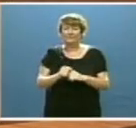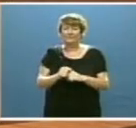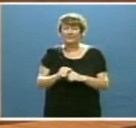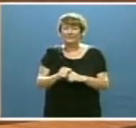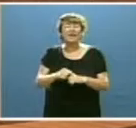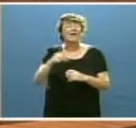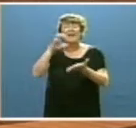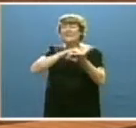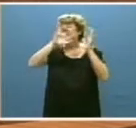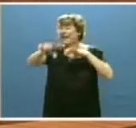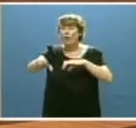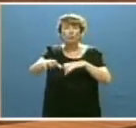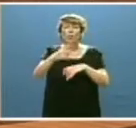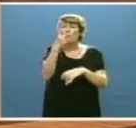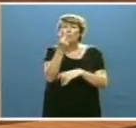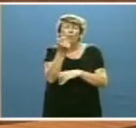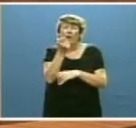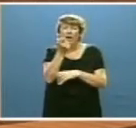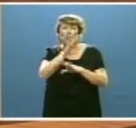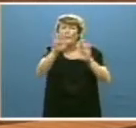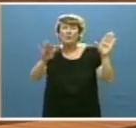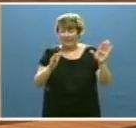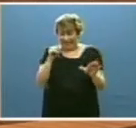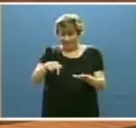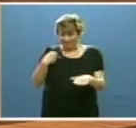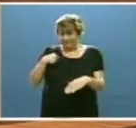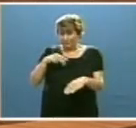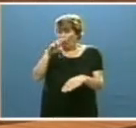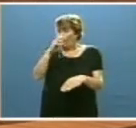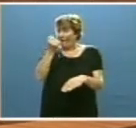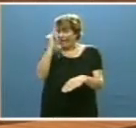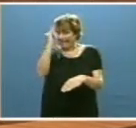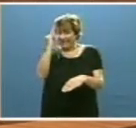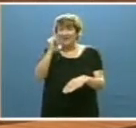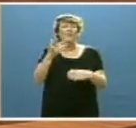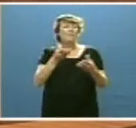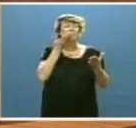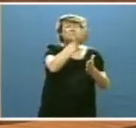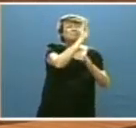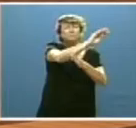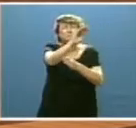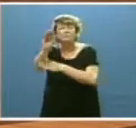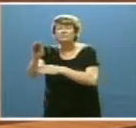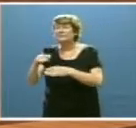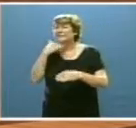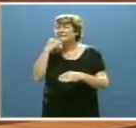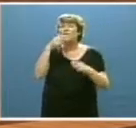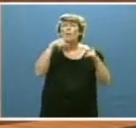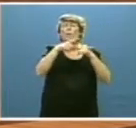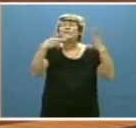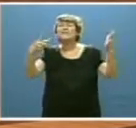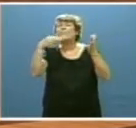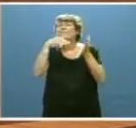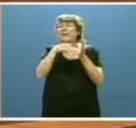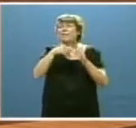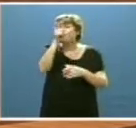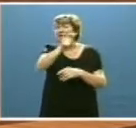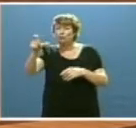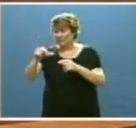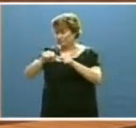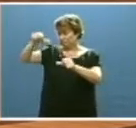castilla y león es una de las pocas comunidades que cuentan con esta figura que ha beneficiado a más de 47 mil personas en la legislatura pasada